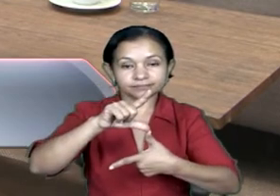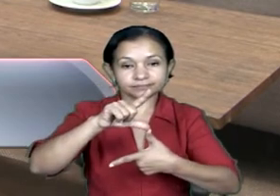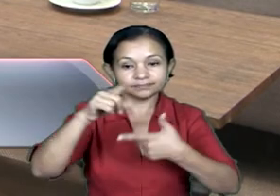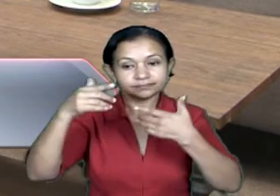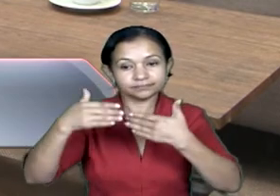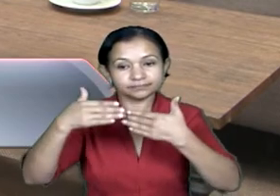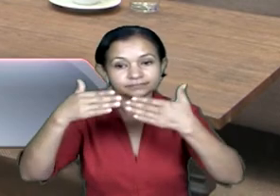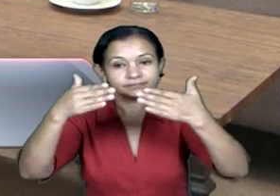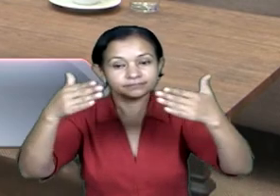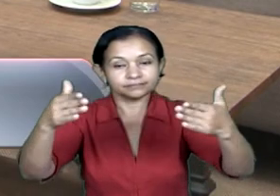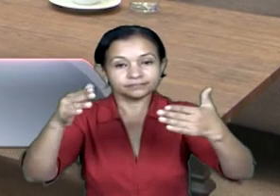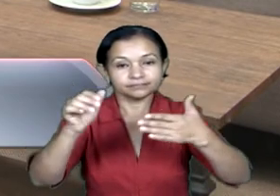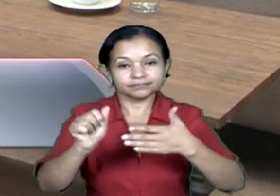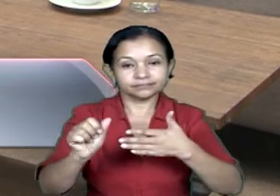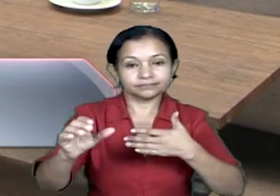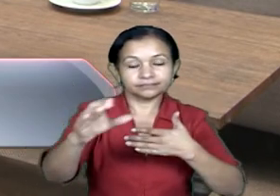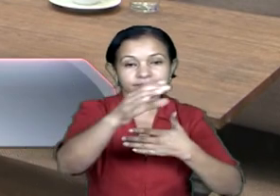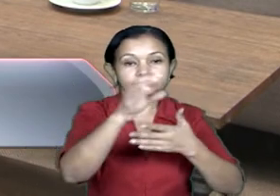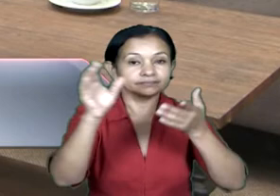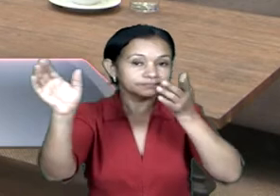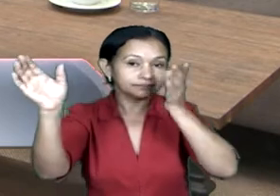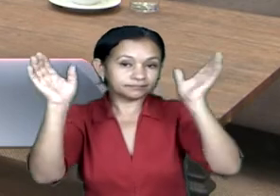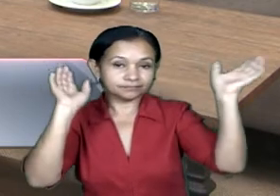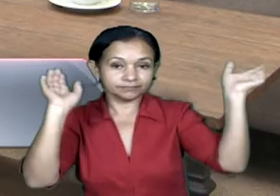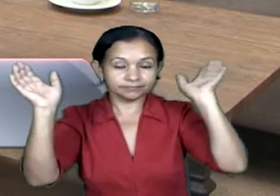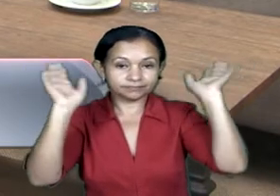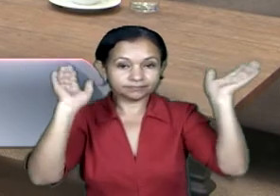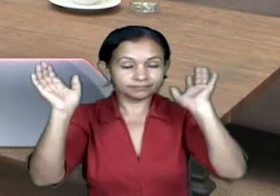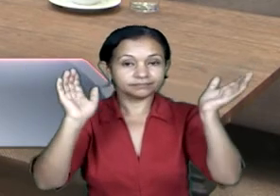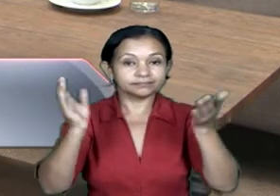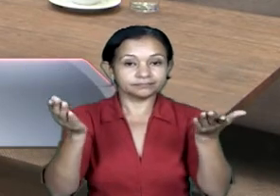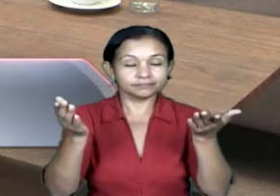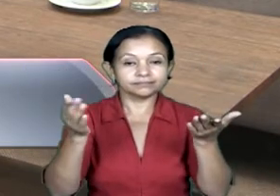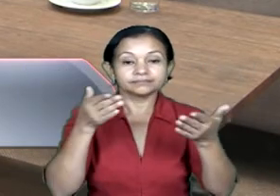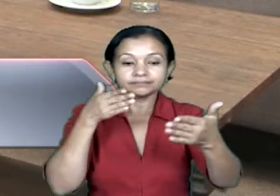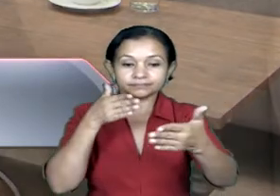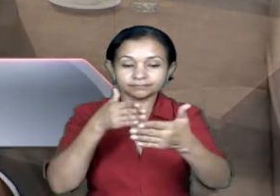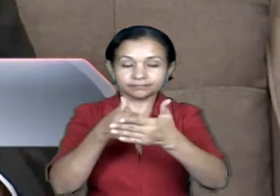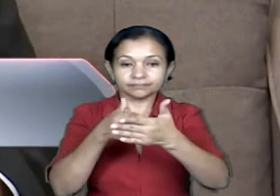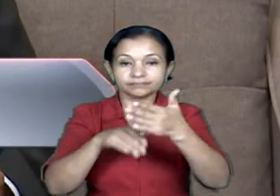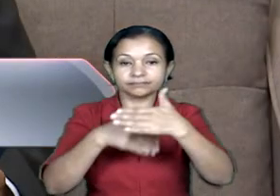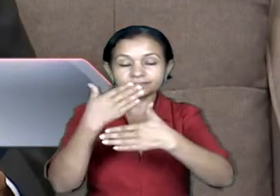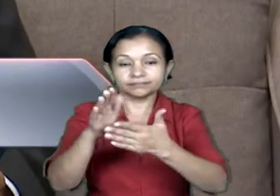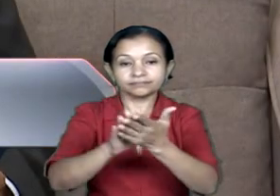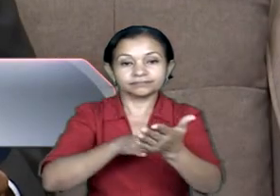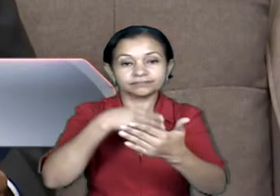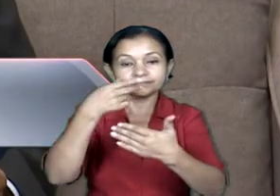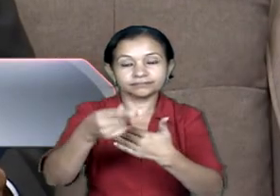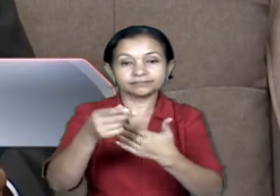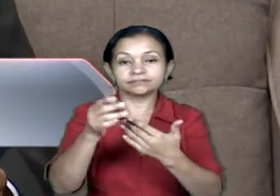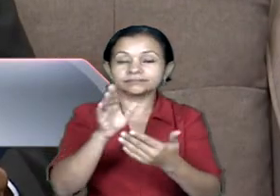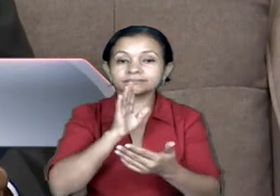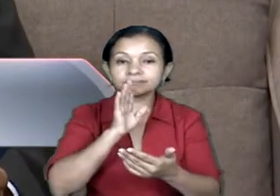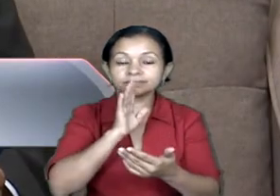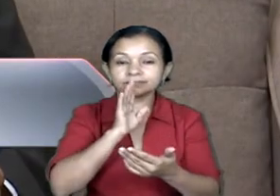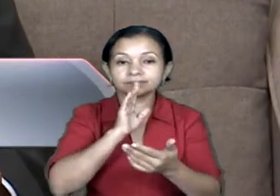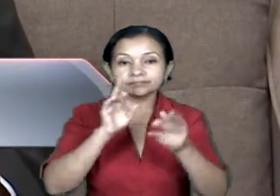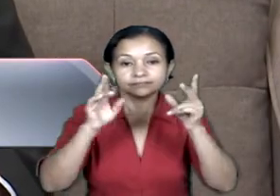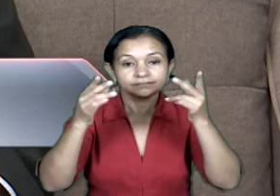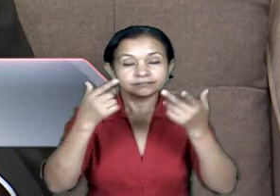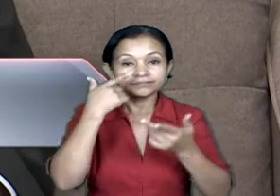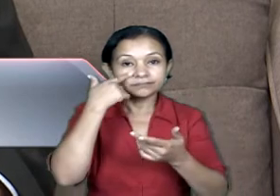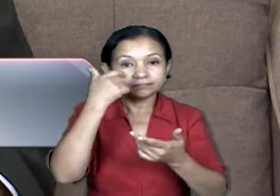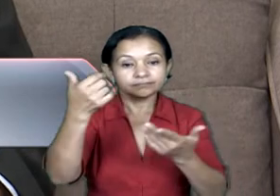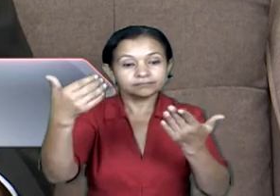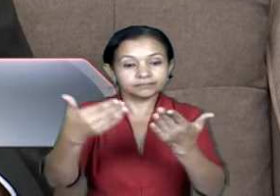puerta para Asia, que es uno de los mercados más dinámicos del mundo y más creciente. Nosotros ya volvemos, estamos en su programa desde el Parlamento, conversando sobre y conociendo